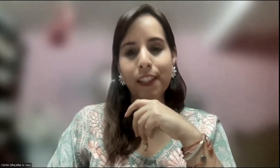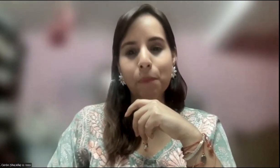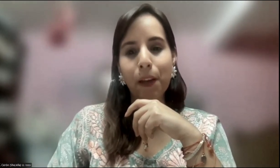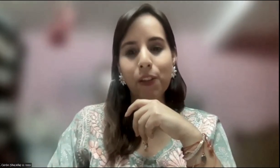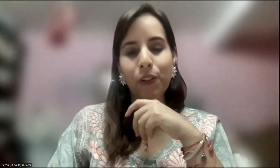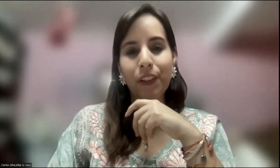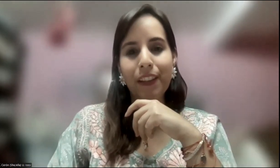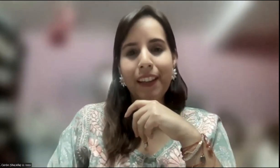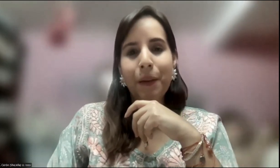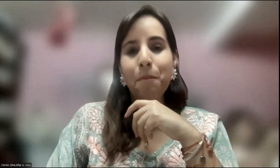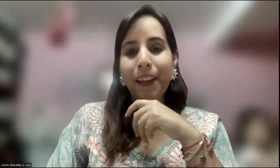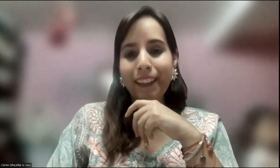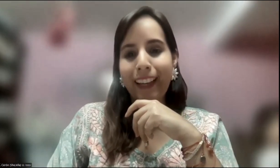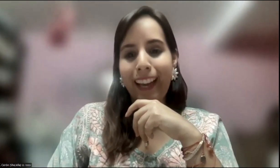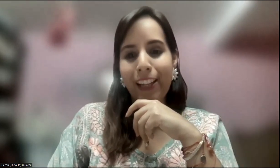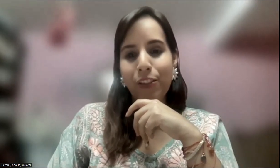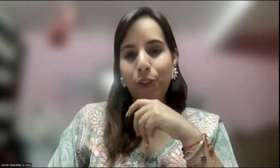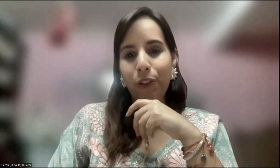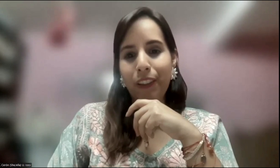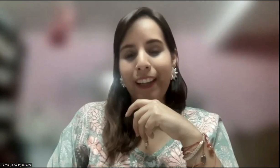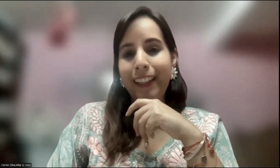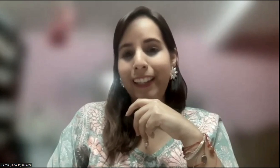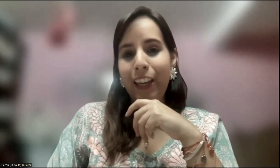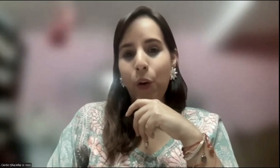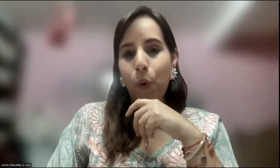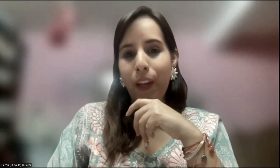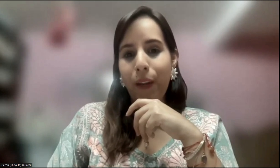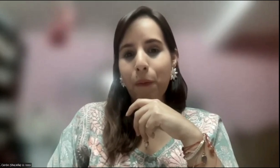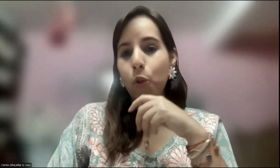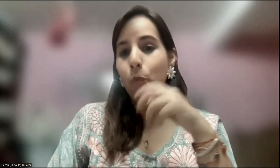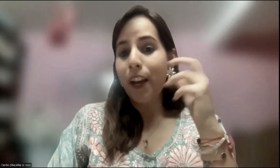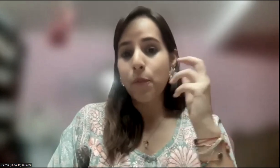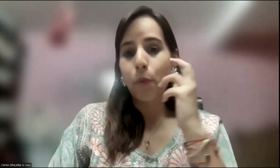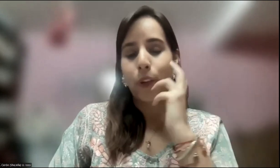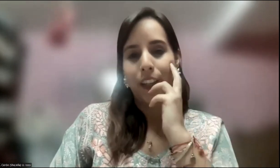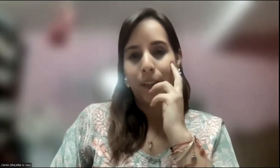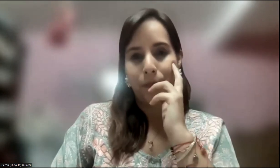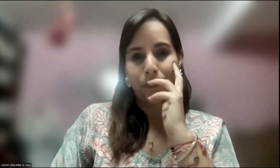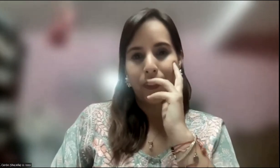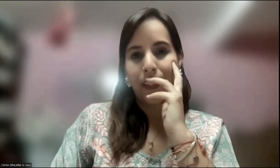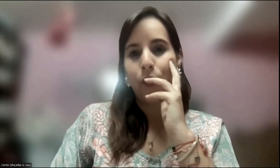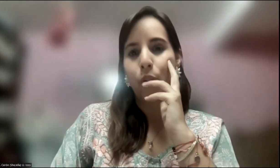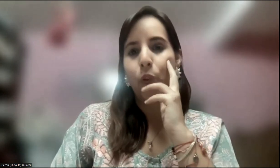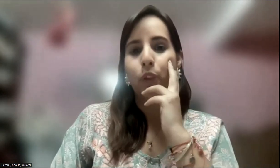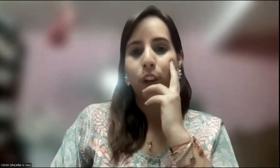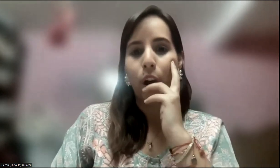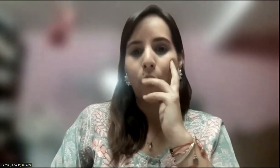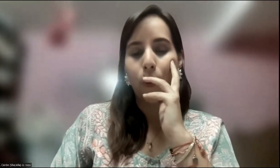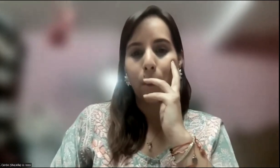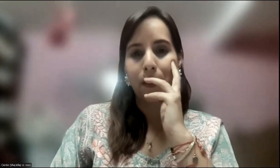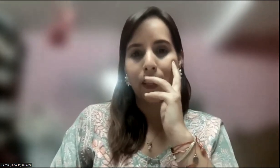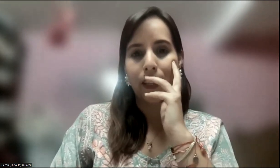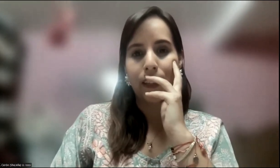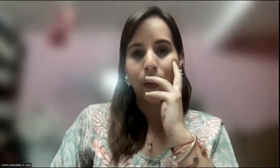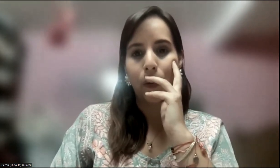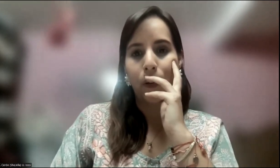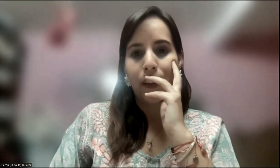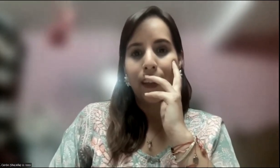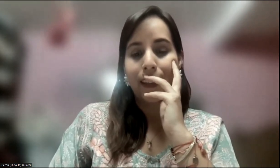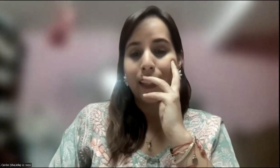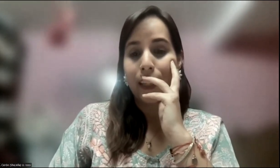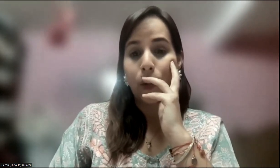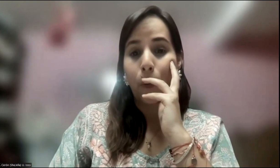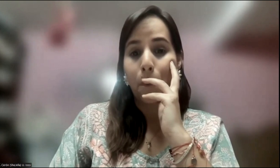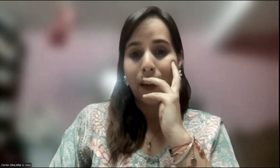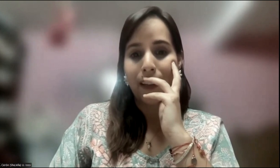en este espacio Marta Castro el día de hoy nos va a exponer dentro de un trabajo investigativo